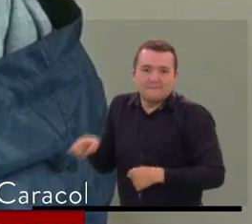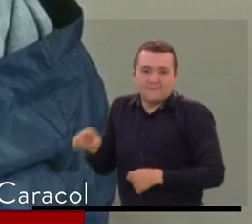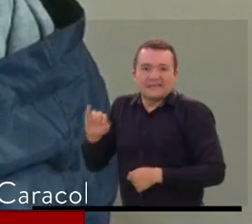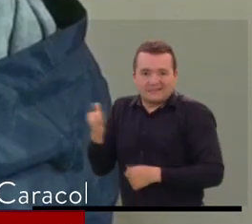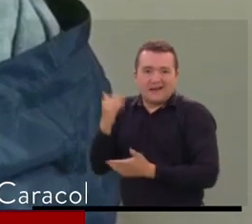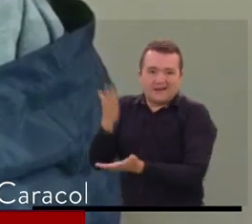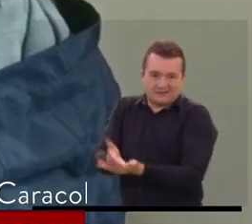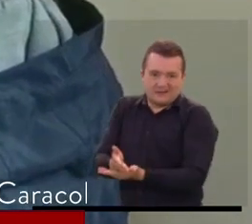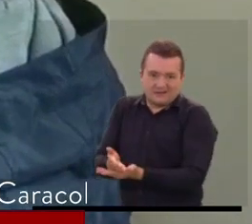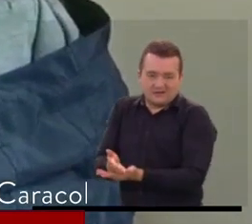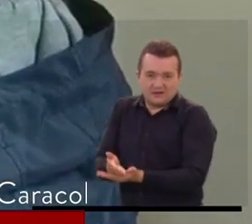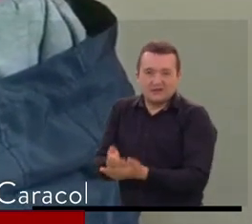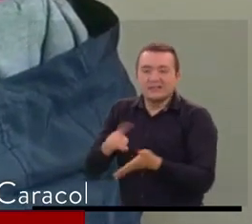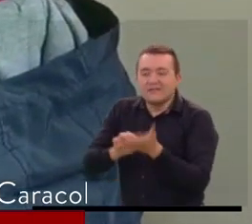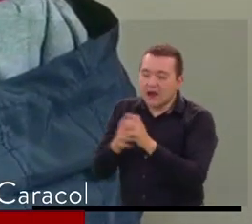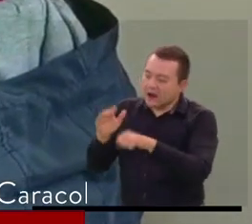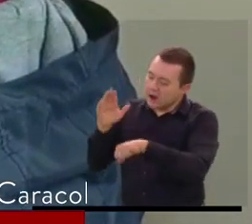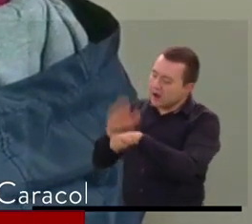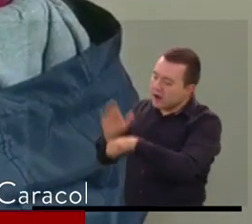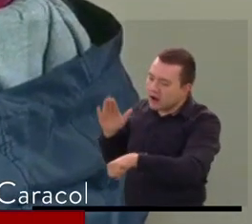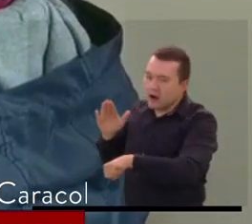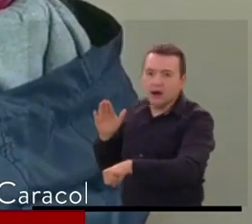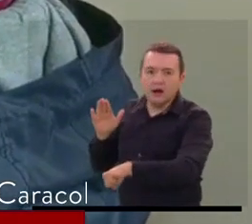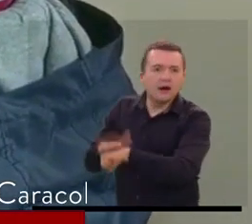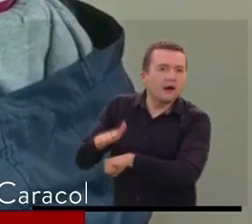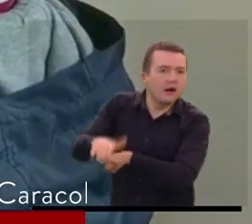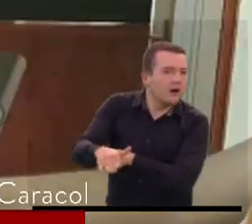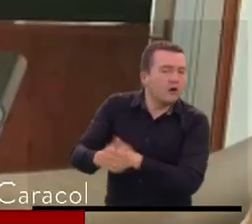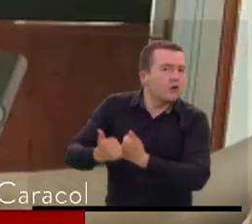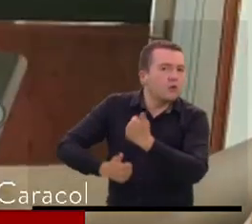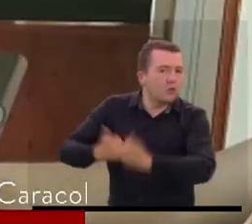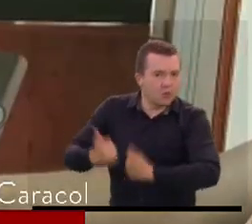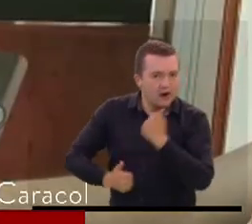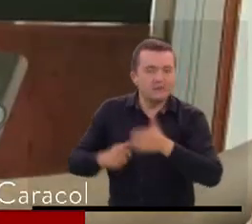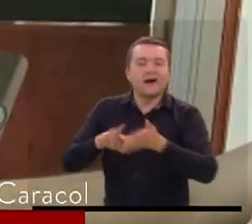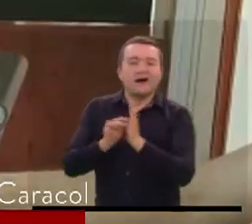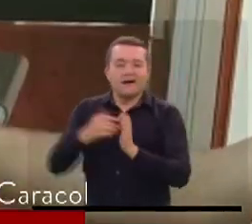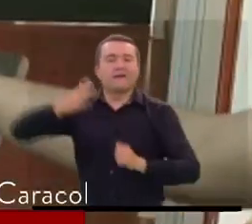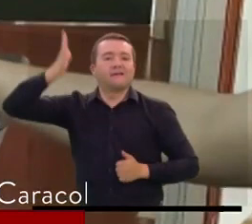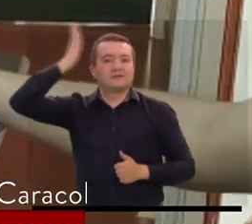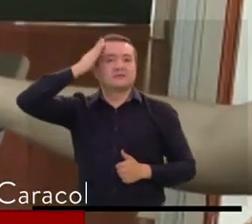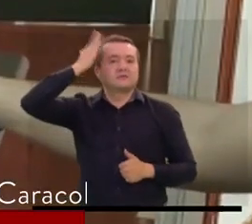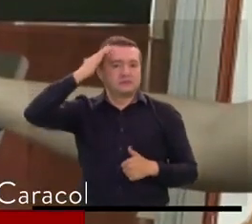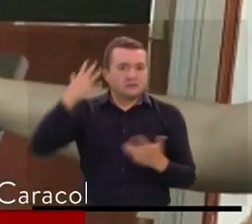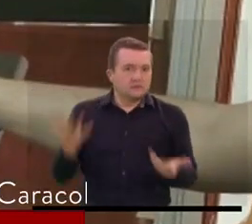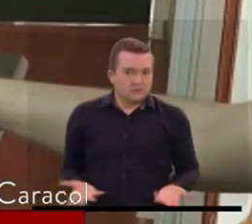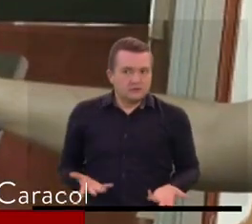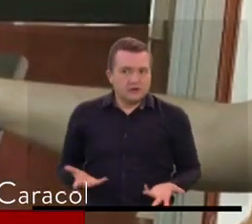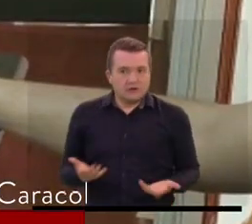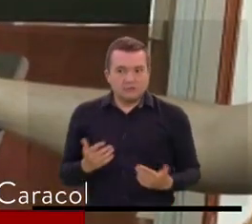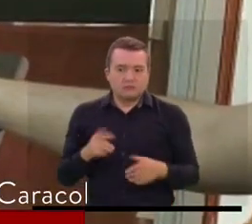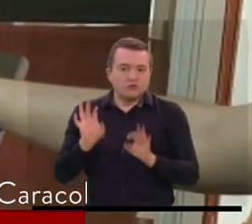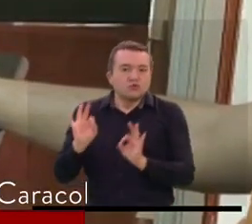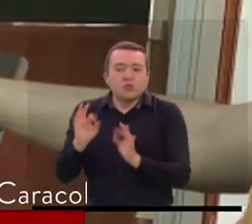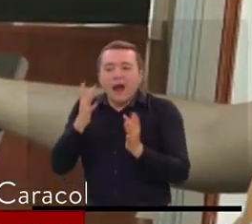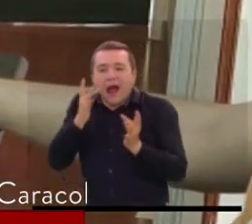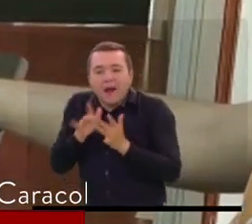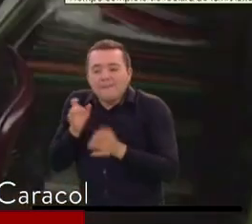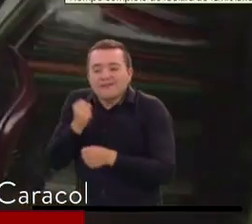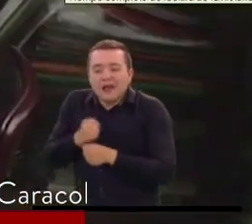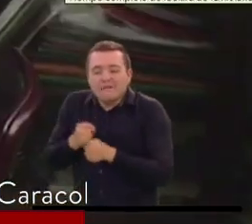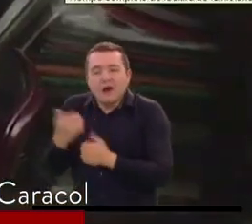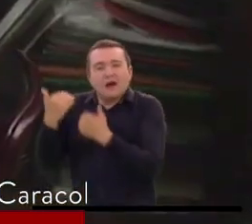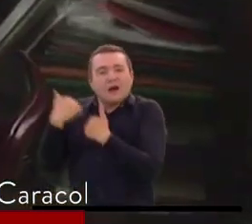que ver con la relación de causa-efecto, de manera tal que sí serán accidentes de trabajo siempre y cuando se pruebe que esté haciendo tareas propias del